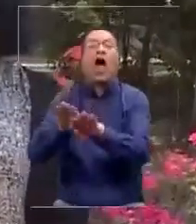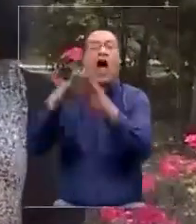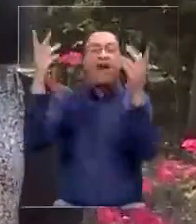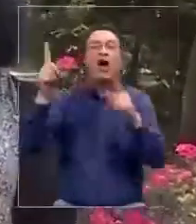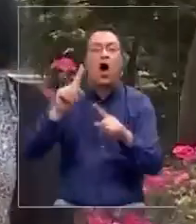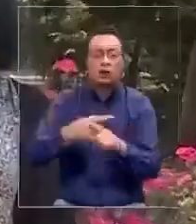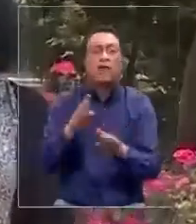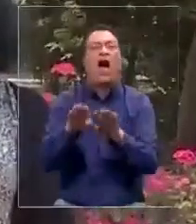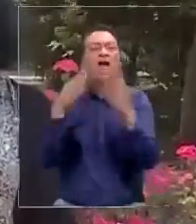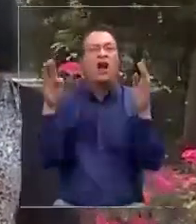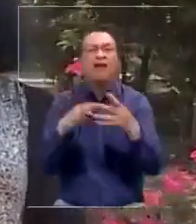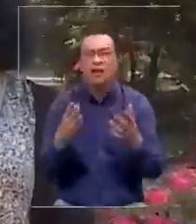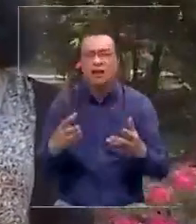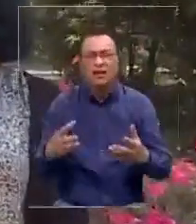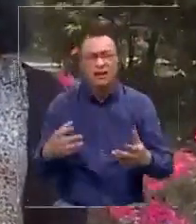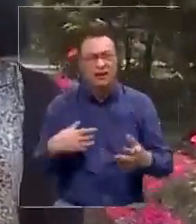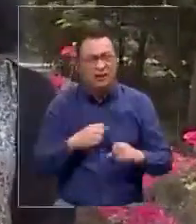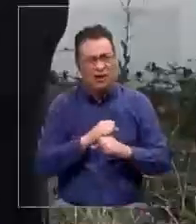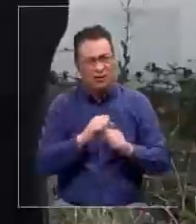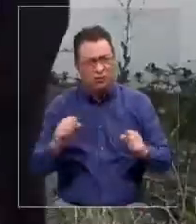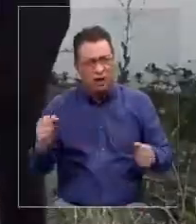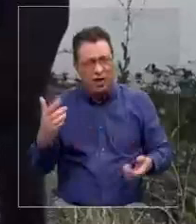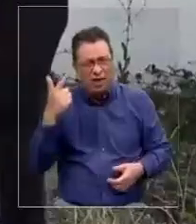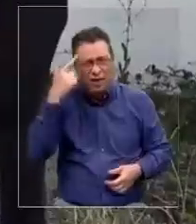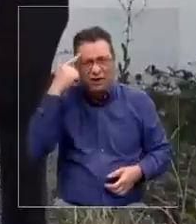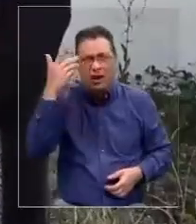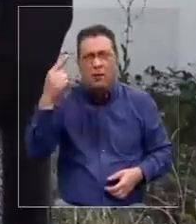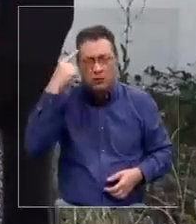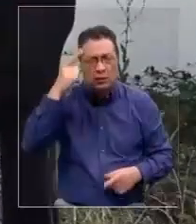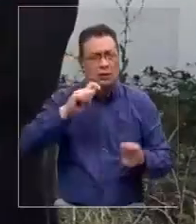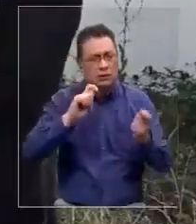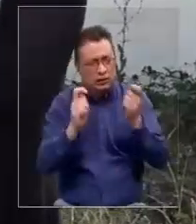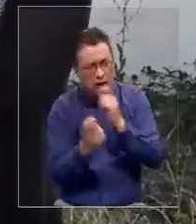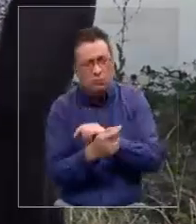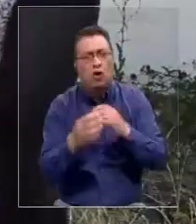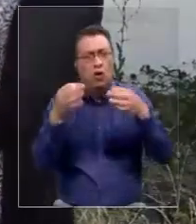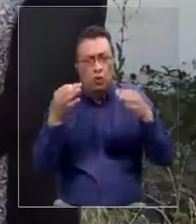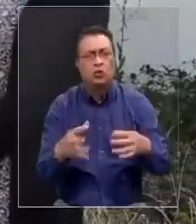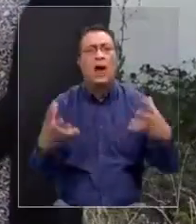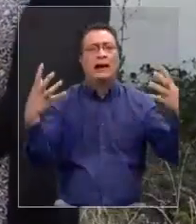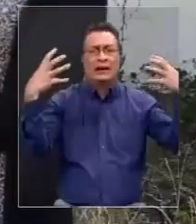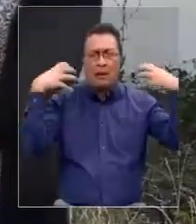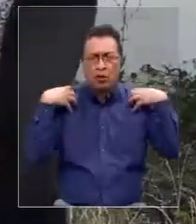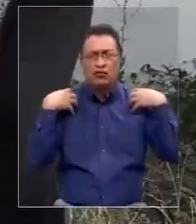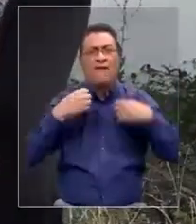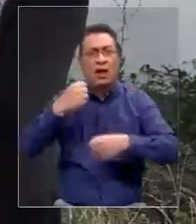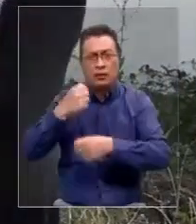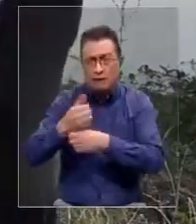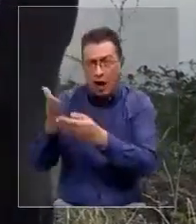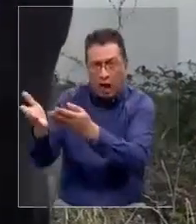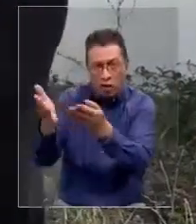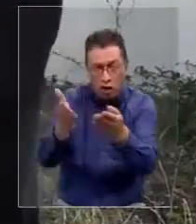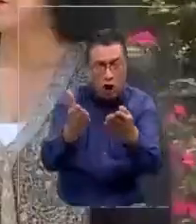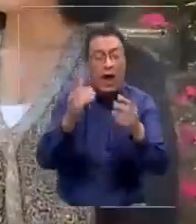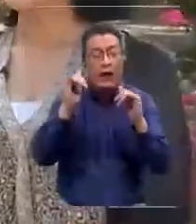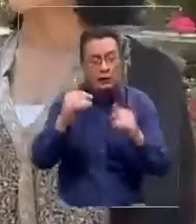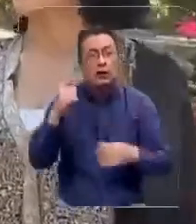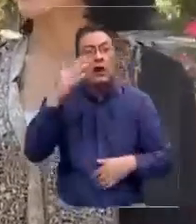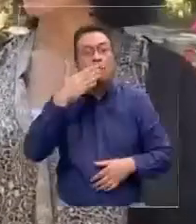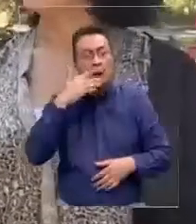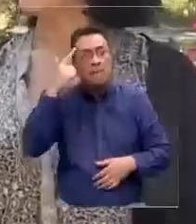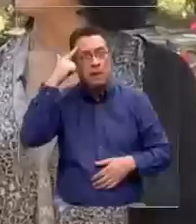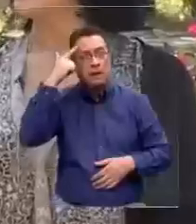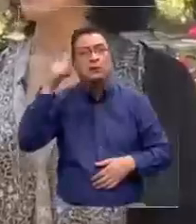por emergencia. Eso no se puede pensar. Tenemos que pensar en una transición justa, tenemos que ser responsables con los trabajadores, pero también tenemos que pensar